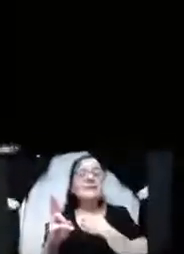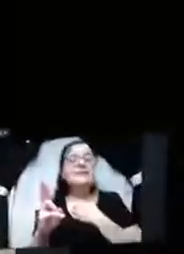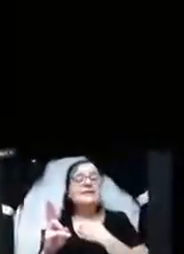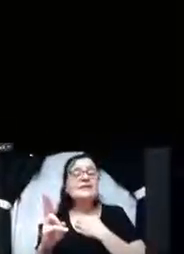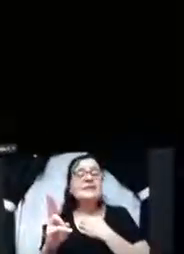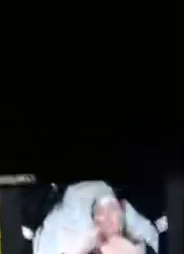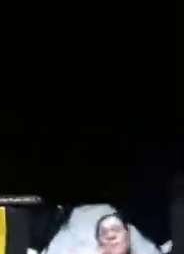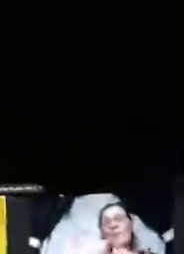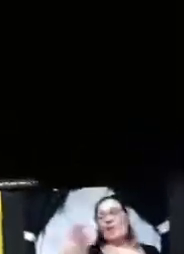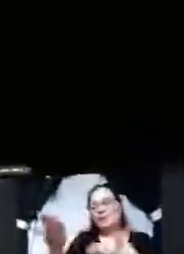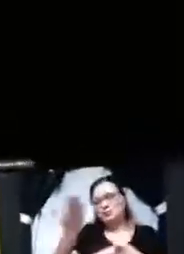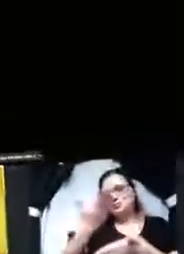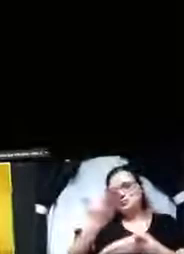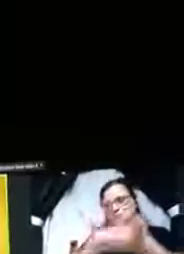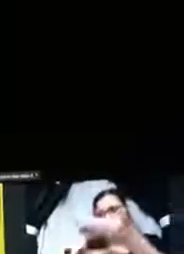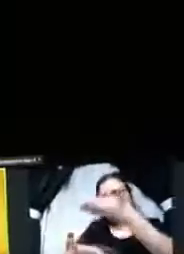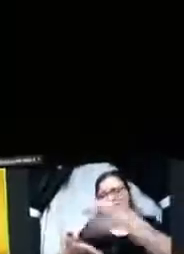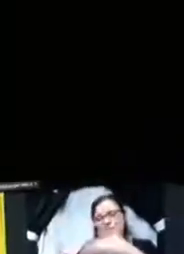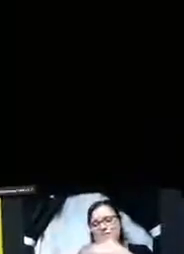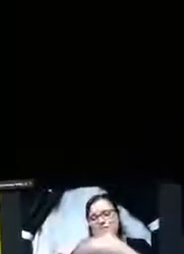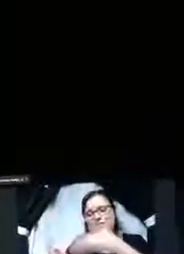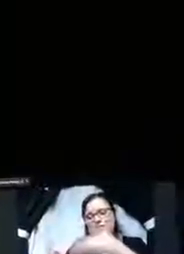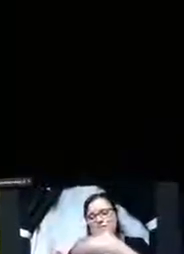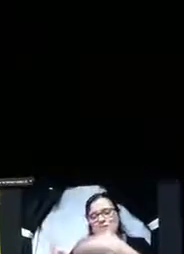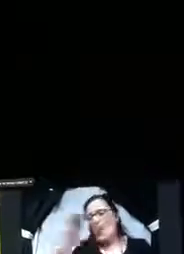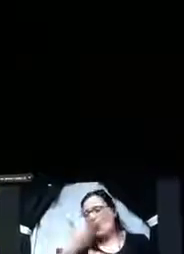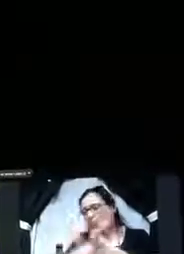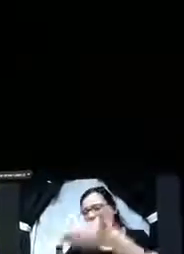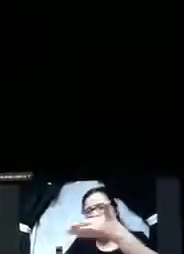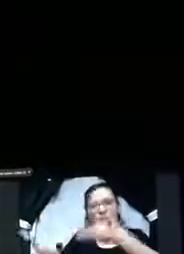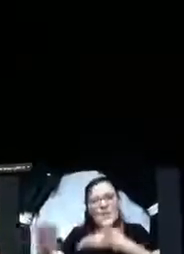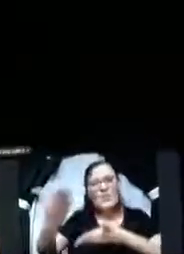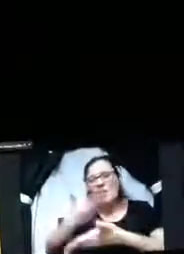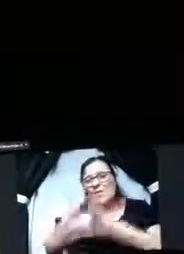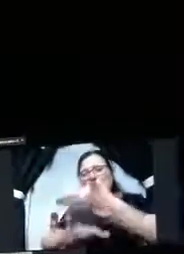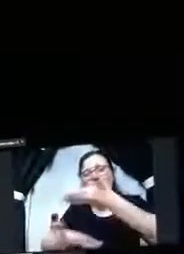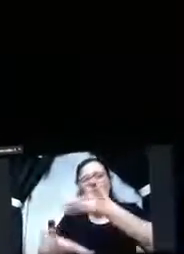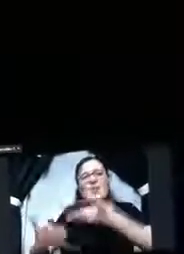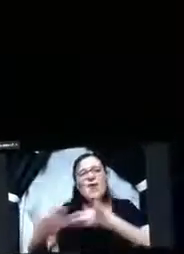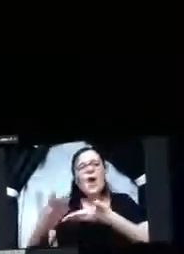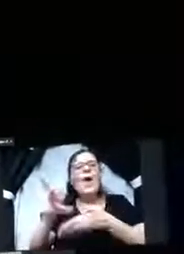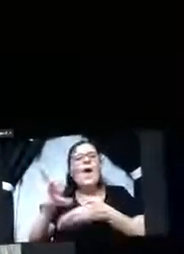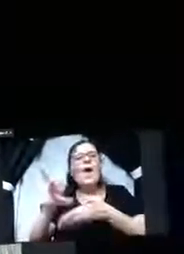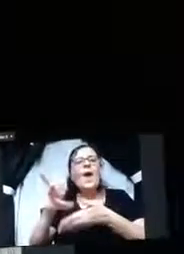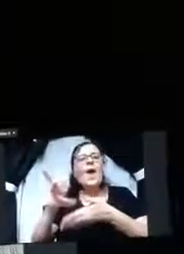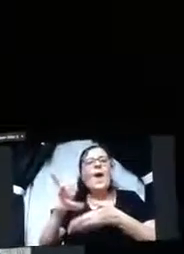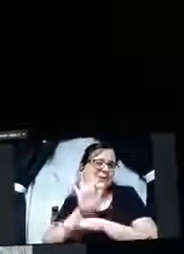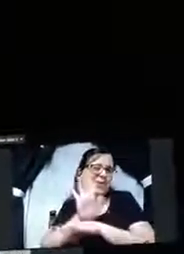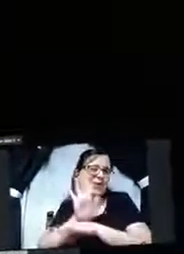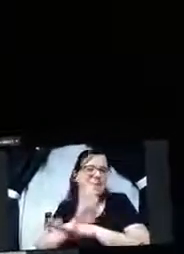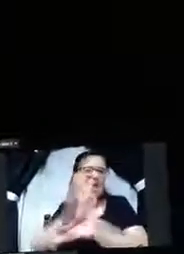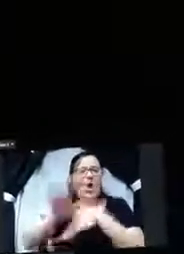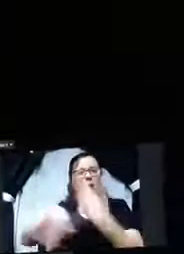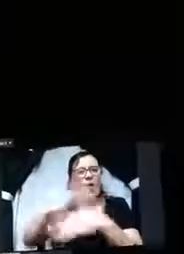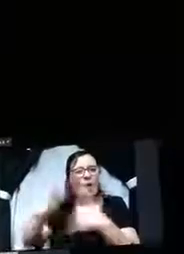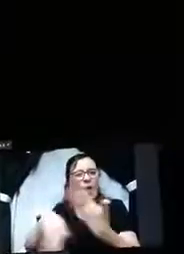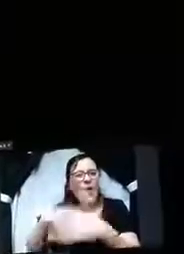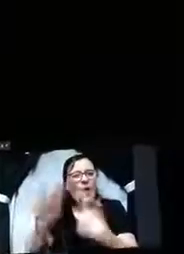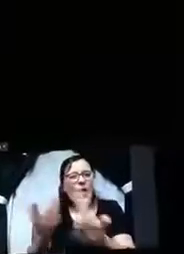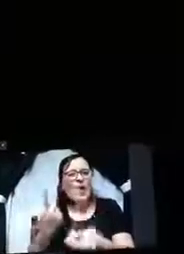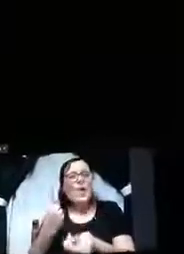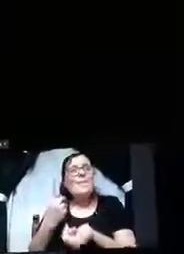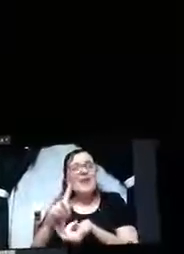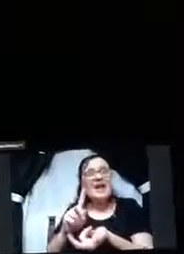está trabajando y el paciente en un formato que aparenta ser un juego, pero que está estimulando